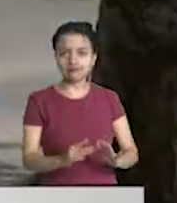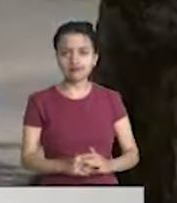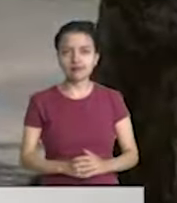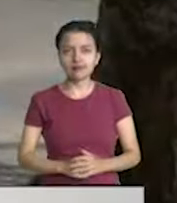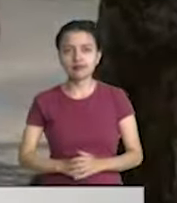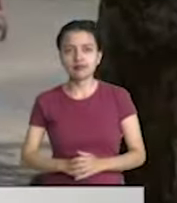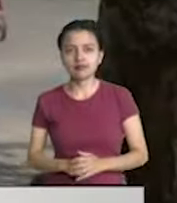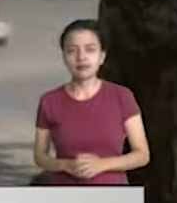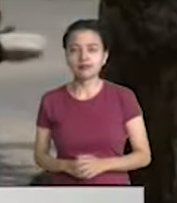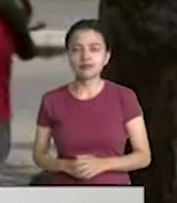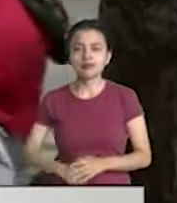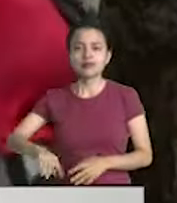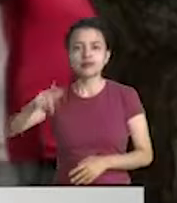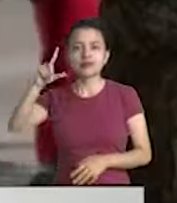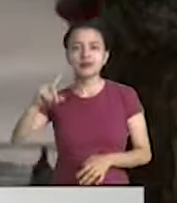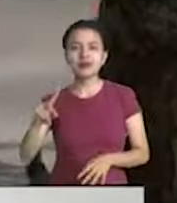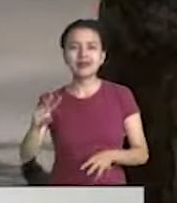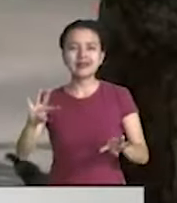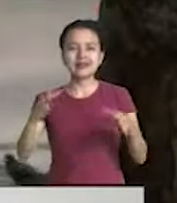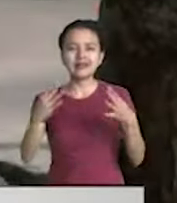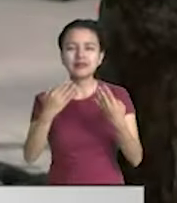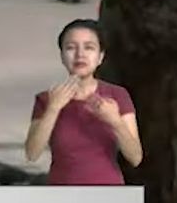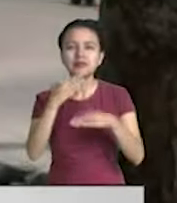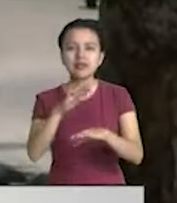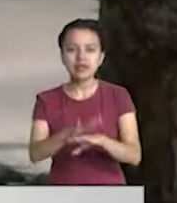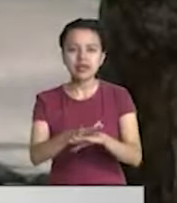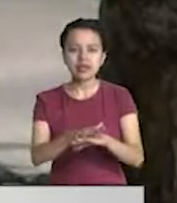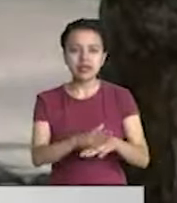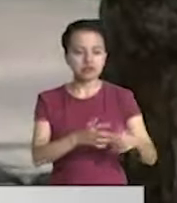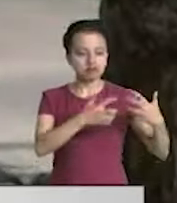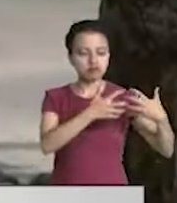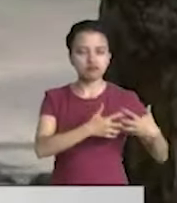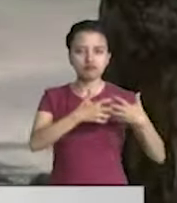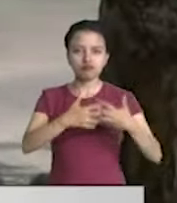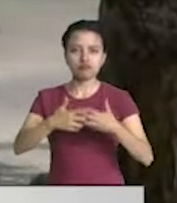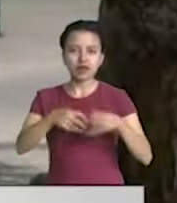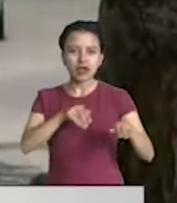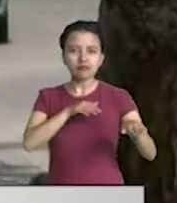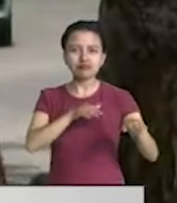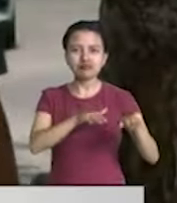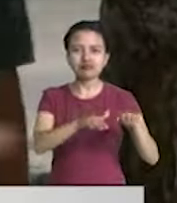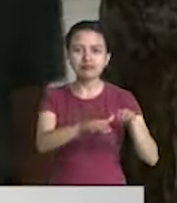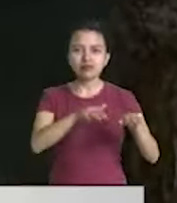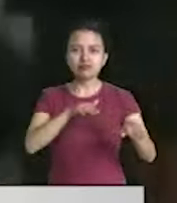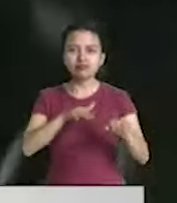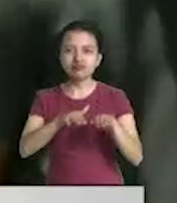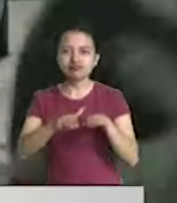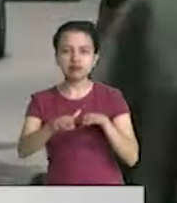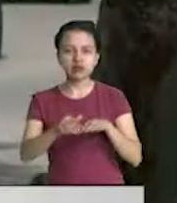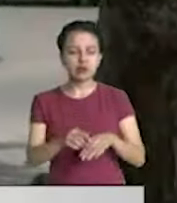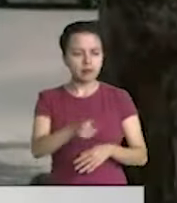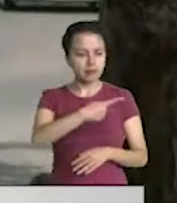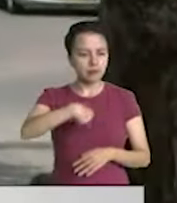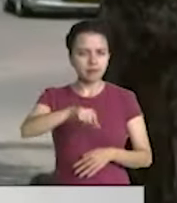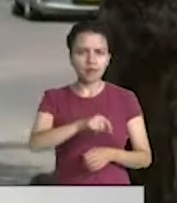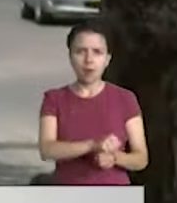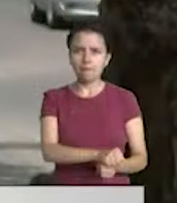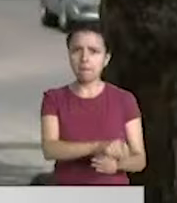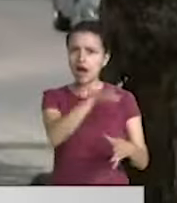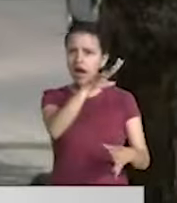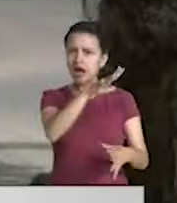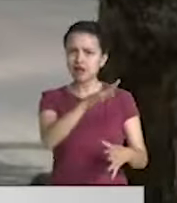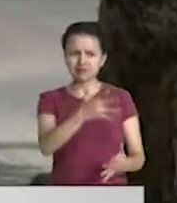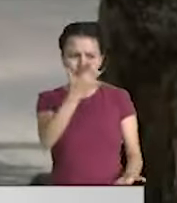Luisa y televidentes, buenas tardes. Los vecinos de Industrias Canon, una textilera que se dedica solo a productos del hogar, sufrieron un gran susto cuando